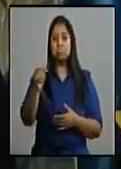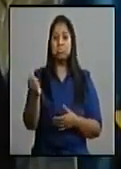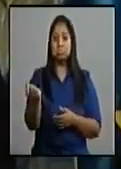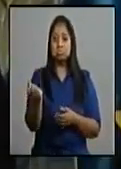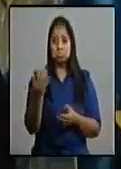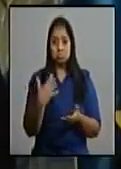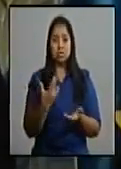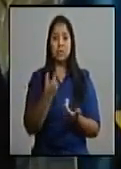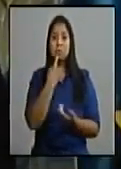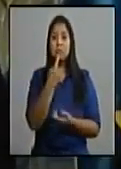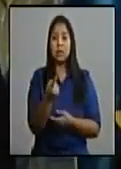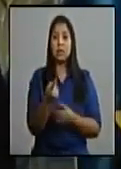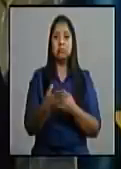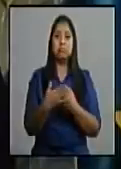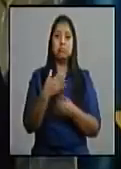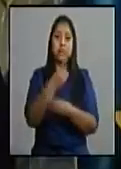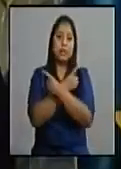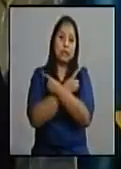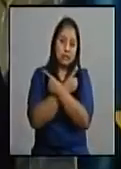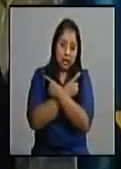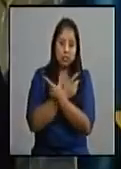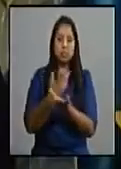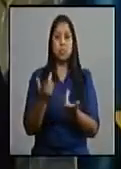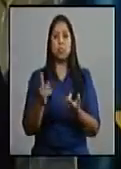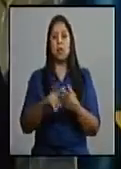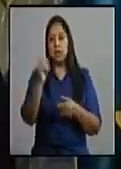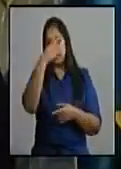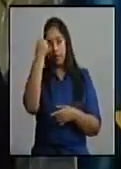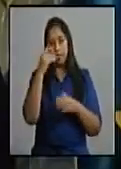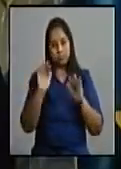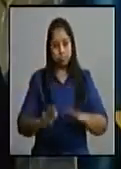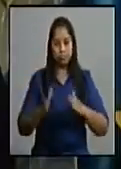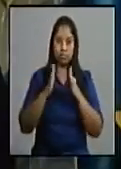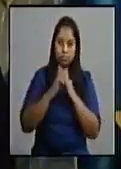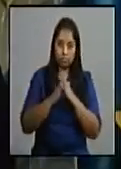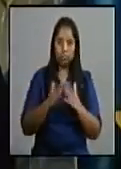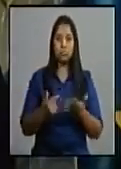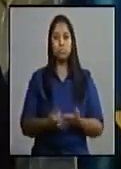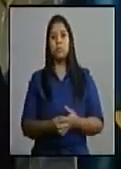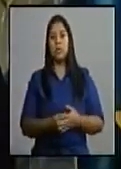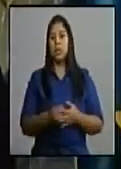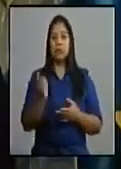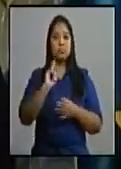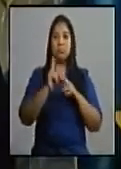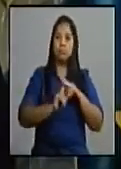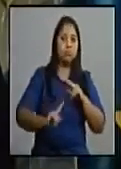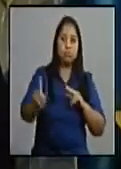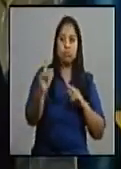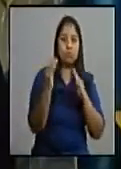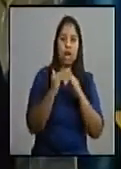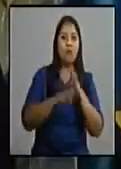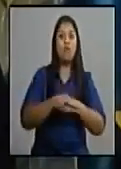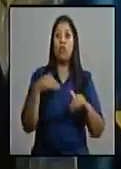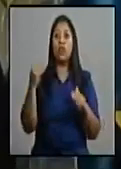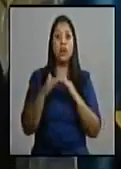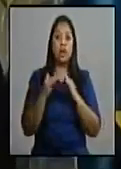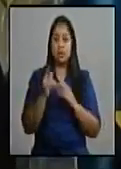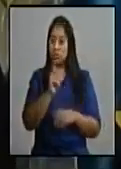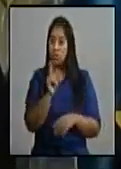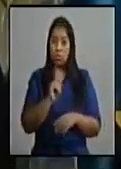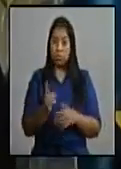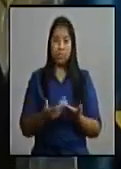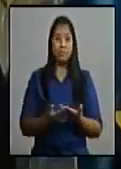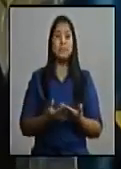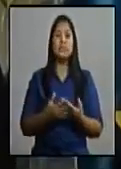mandado que haga reposo, que trabaje aquí en la casa, que no salga. El no salir va a